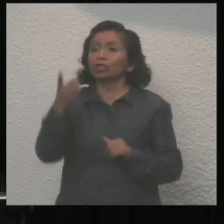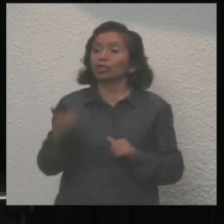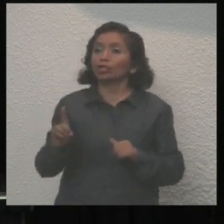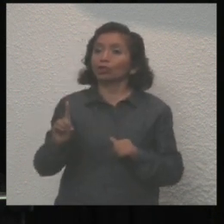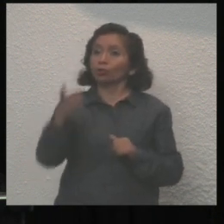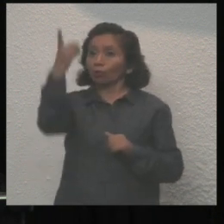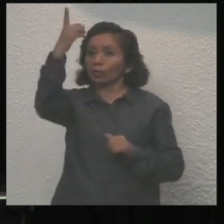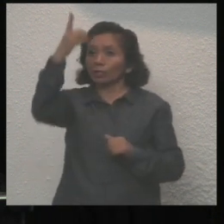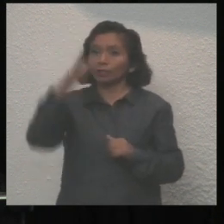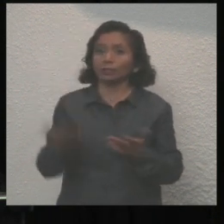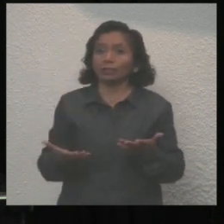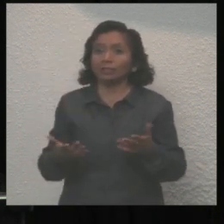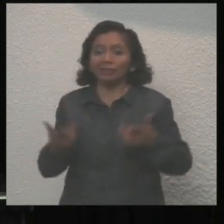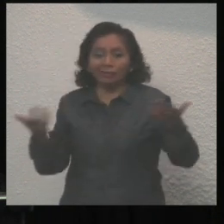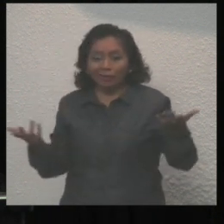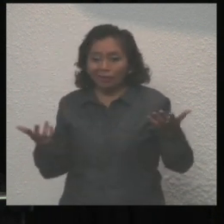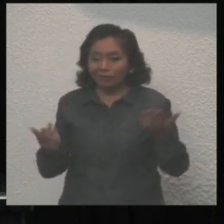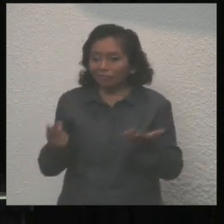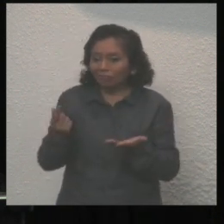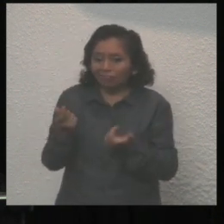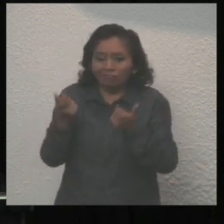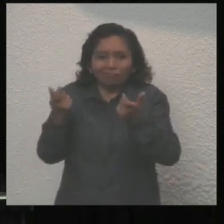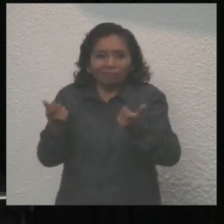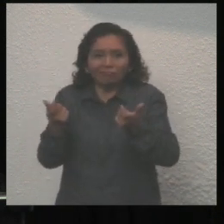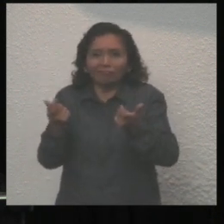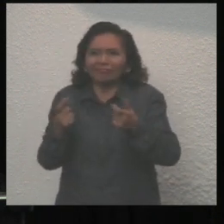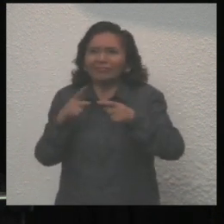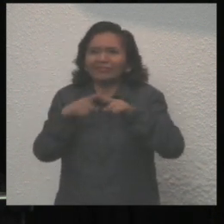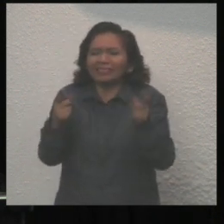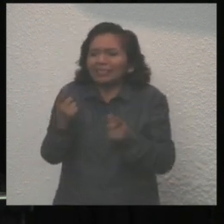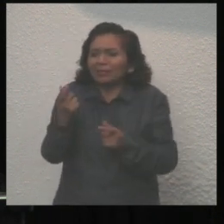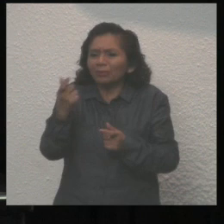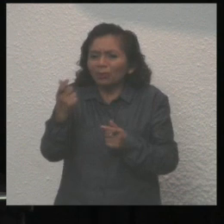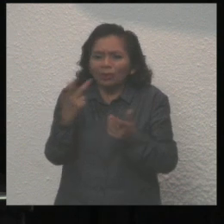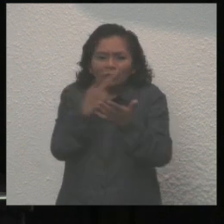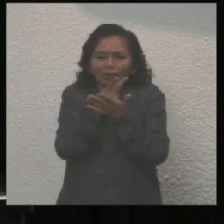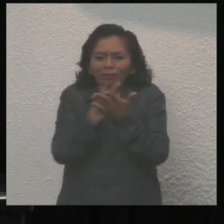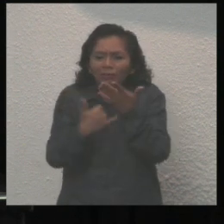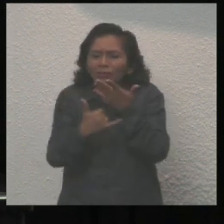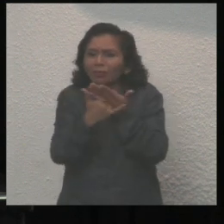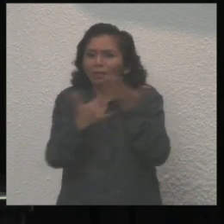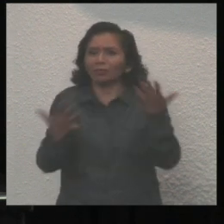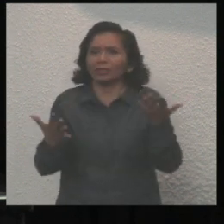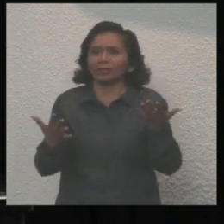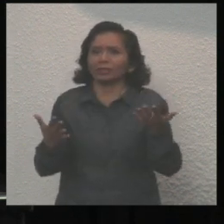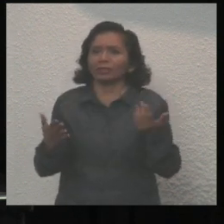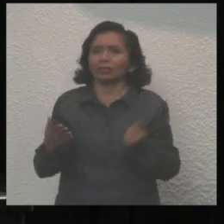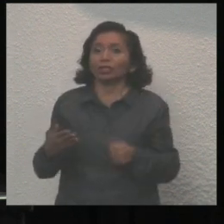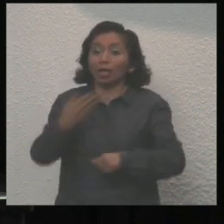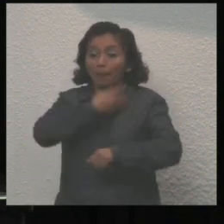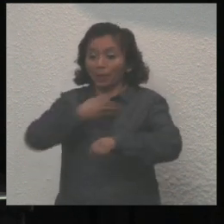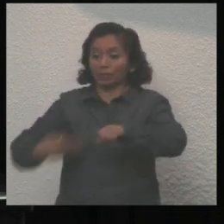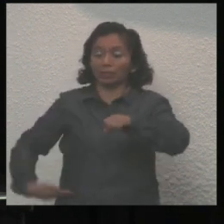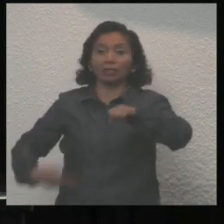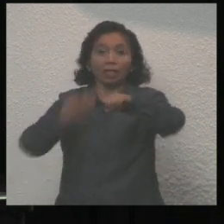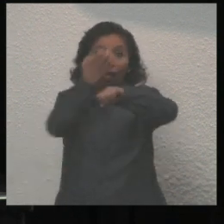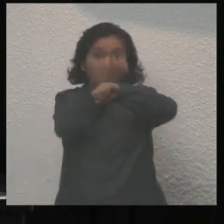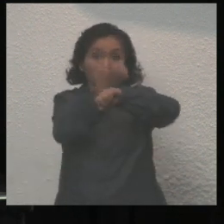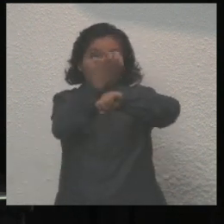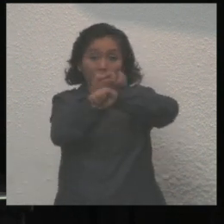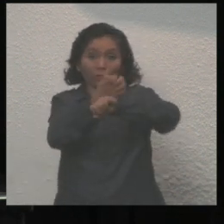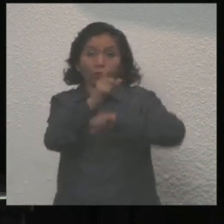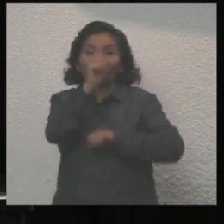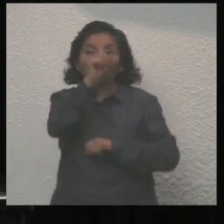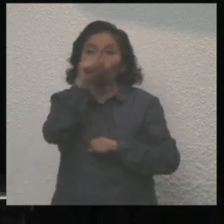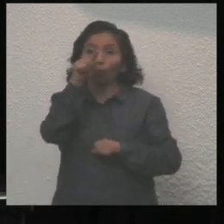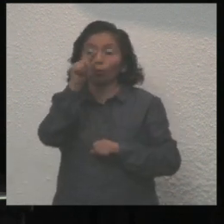poder le apuestan a las migajas que se desprenden del programa de Biden, el presidente de Estados Unidos, de 1.2 millones